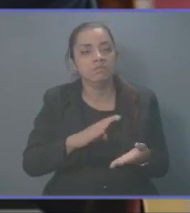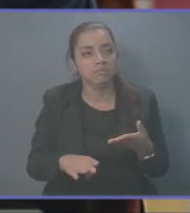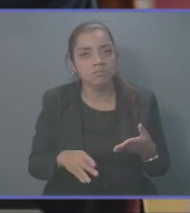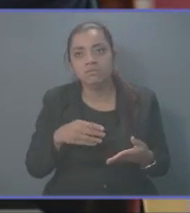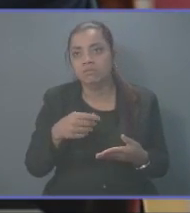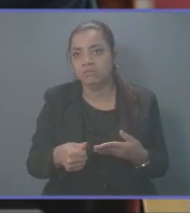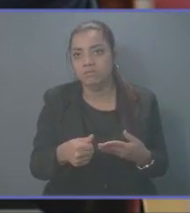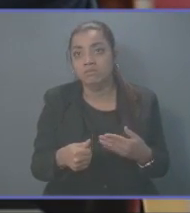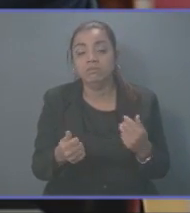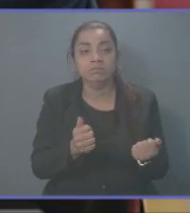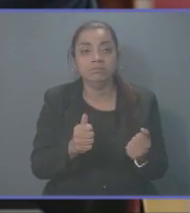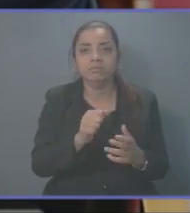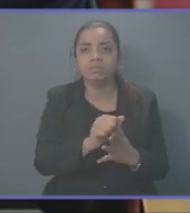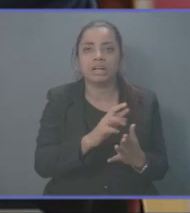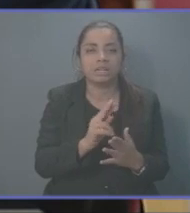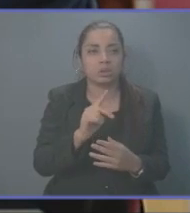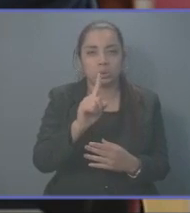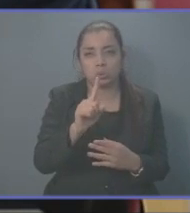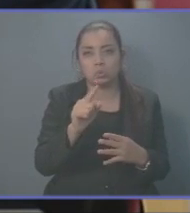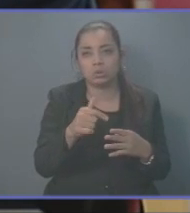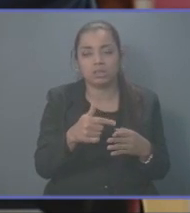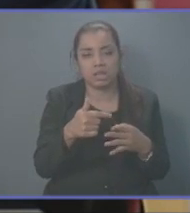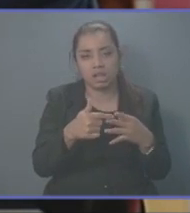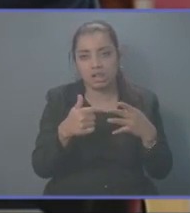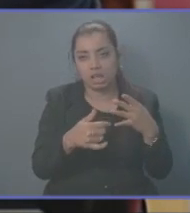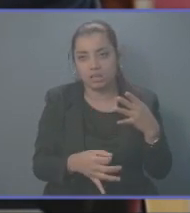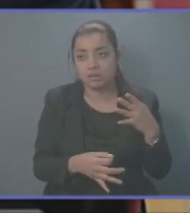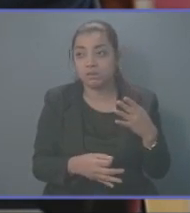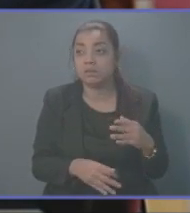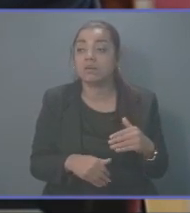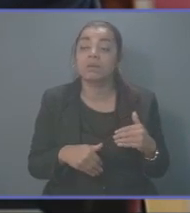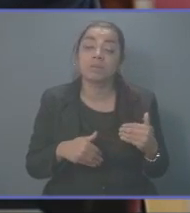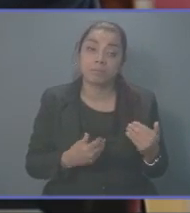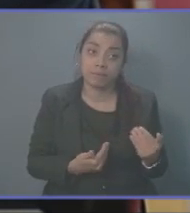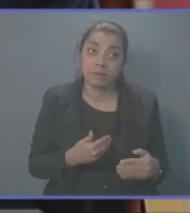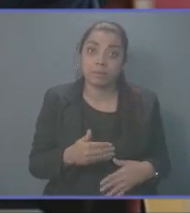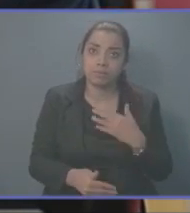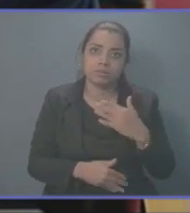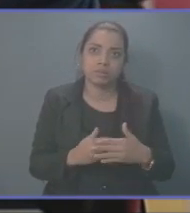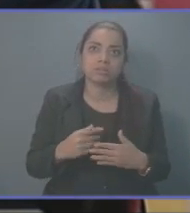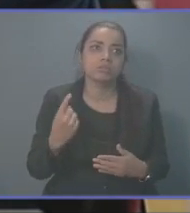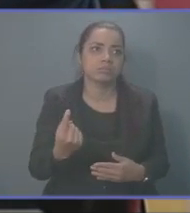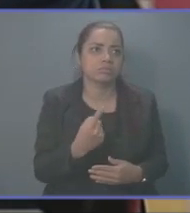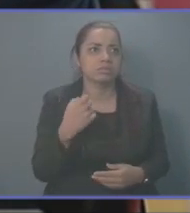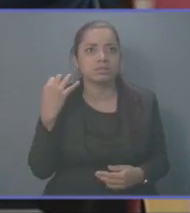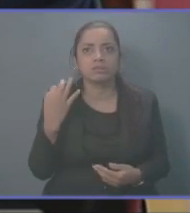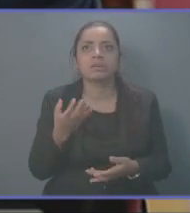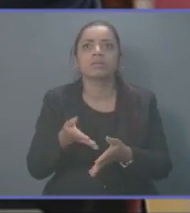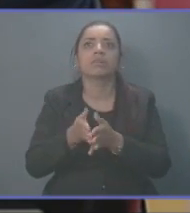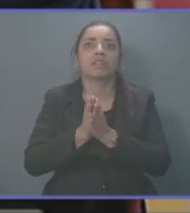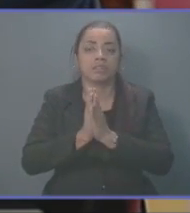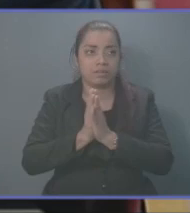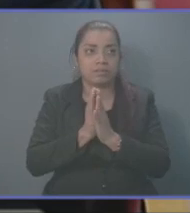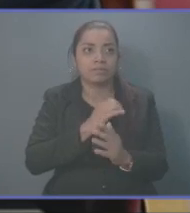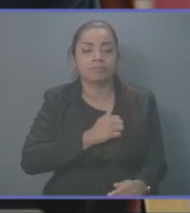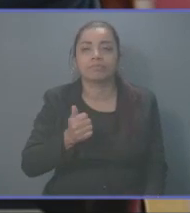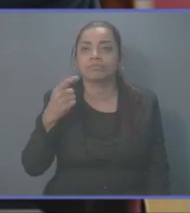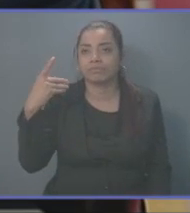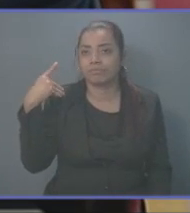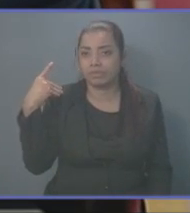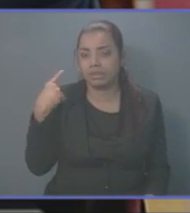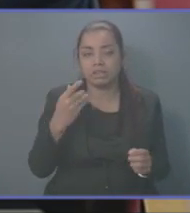plazo establecido en el artículo 1 de este instrumento legal. Para este efecto, el interesado deberá solicitar a la Dirección General